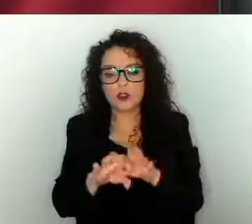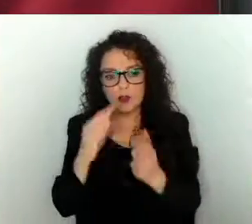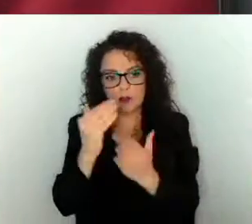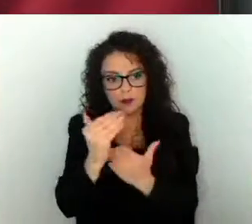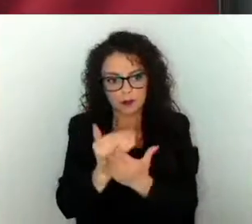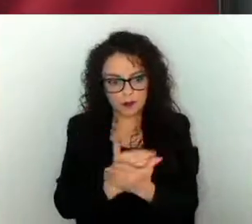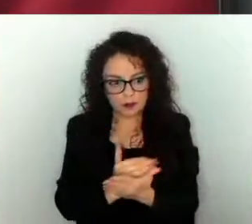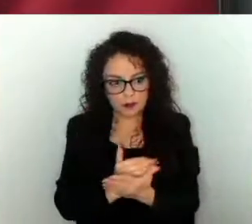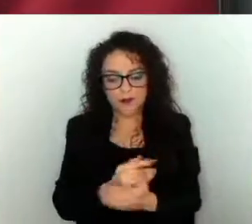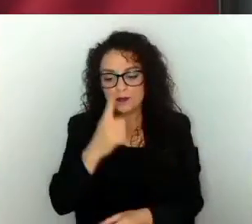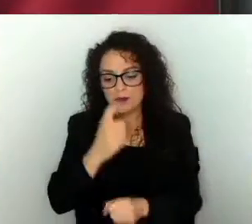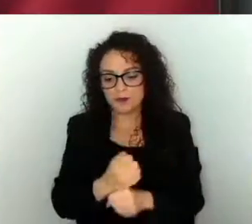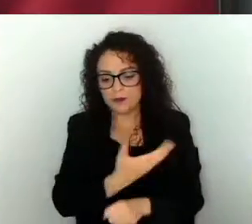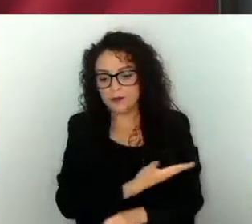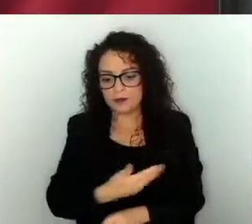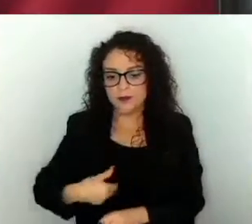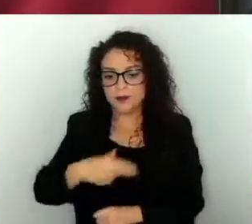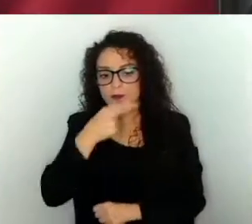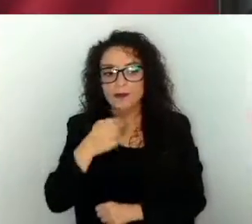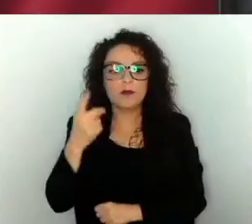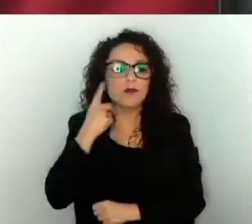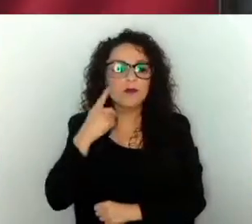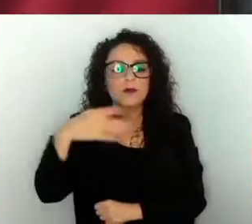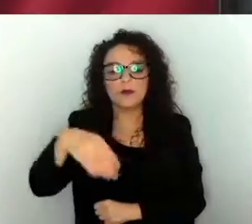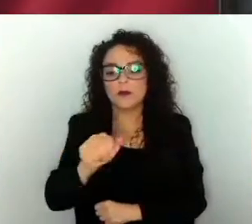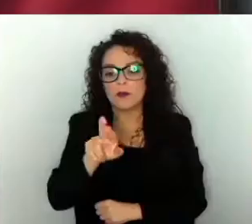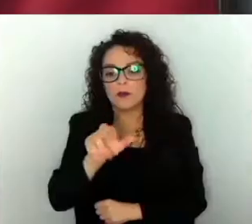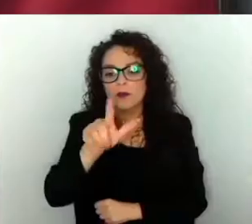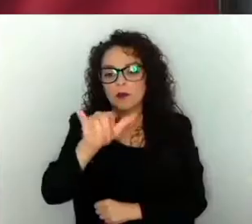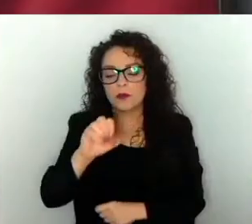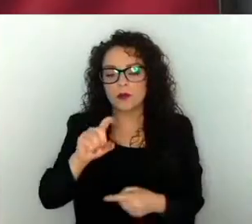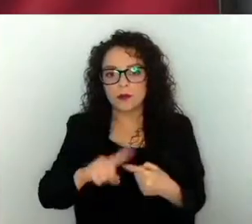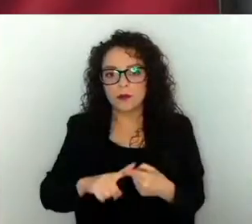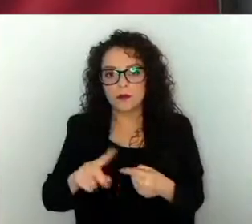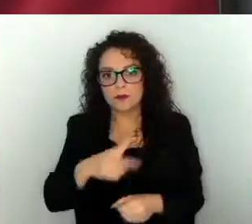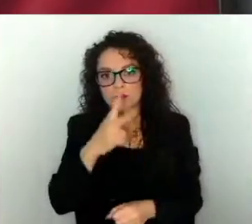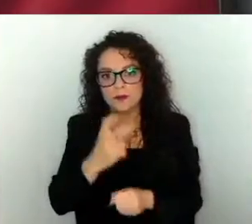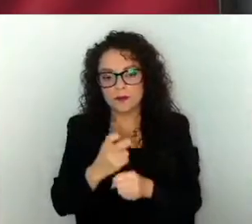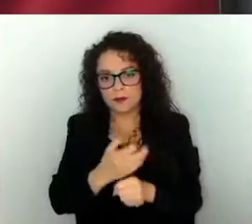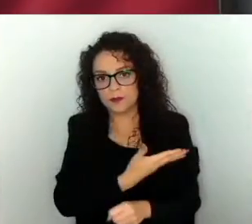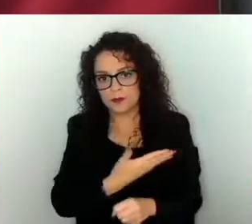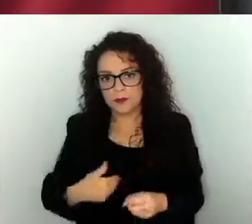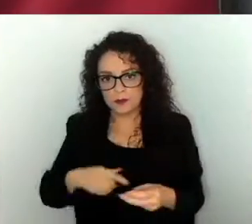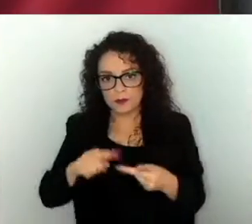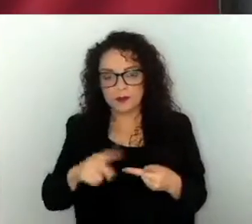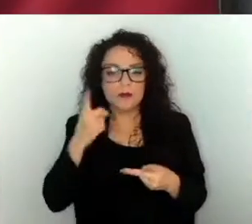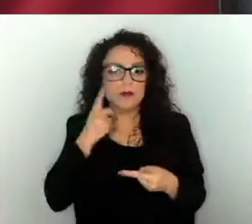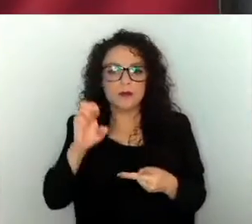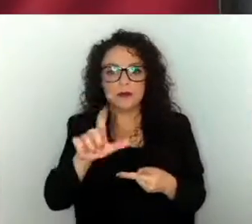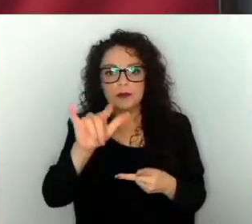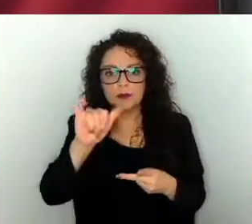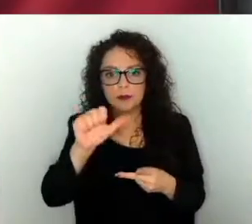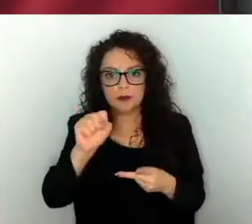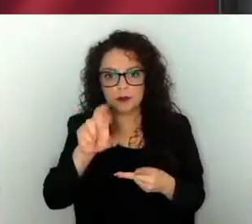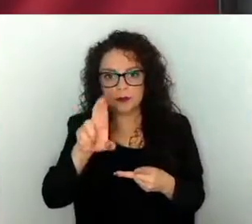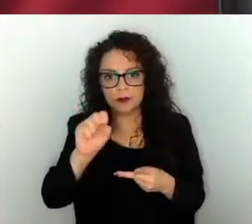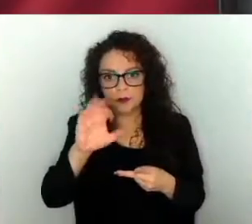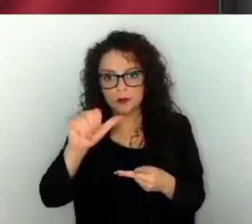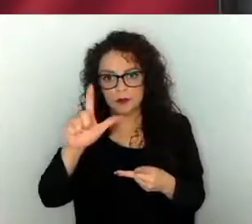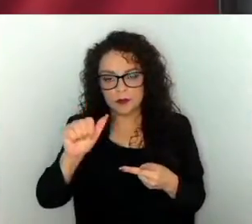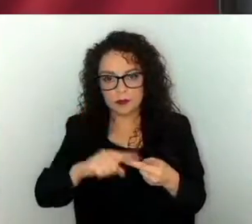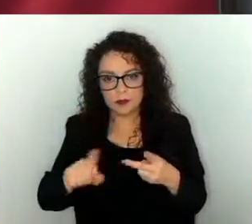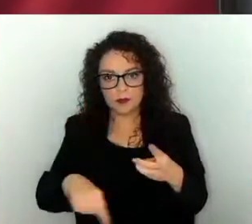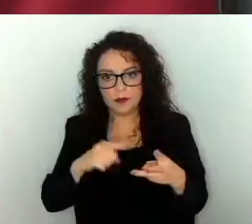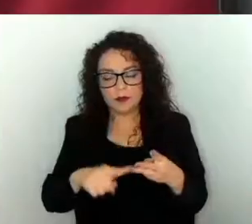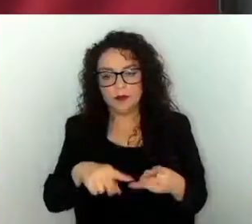Presidente, diputado Maurilio Hernández González. Vicepresidente, diputado Elías Rescala Jiménez.